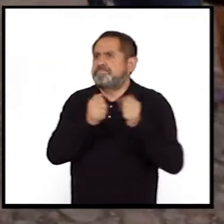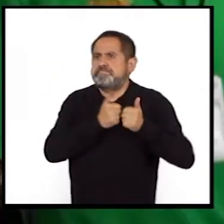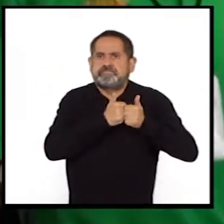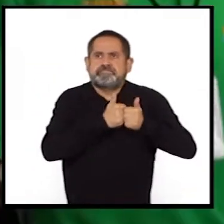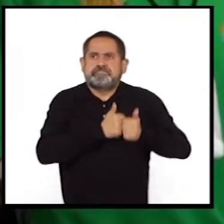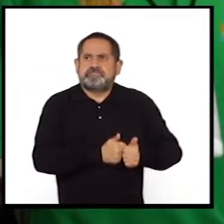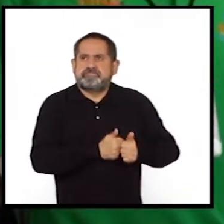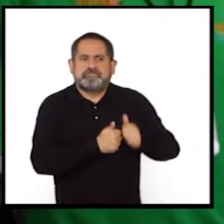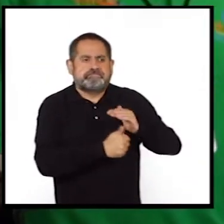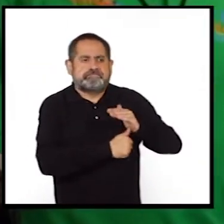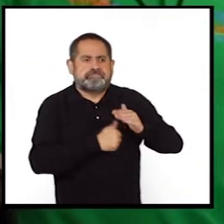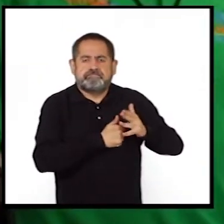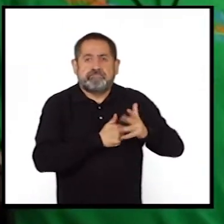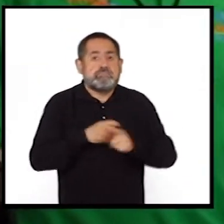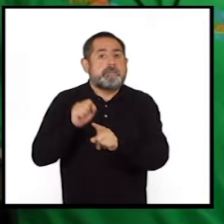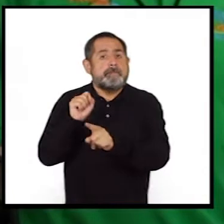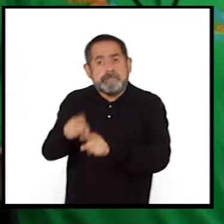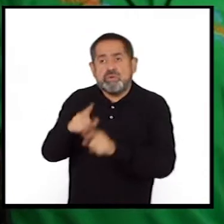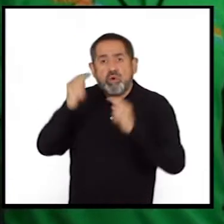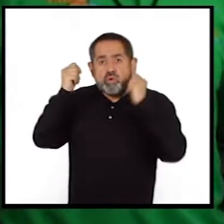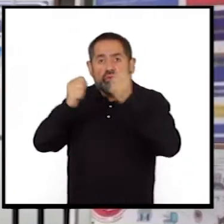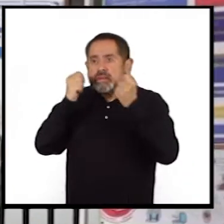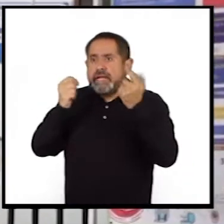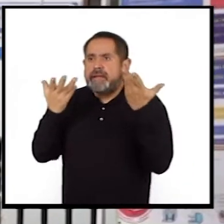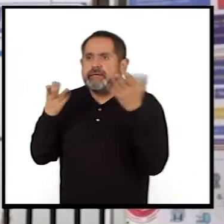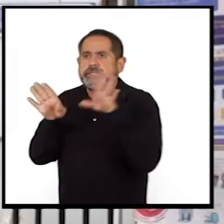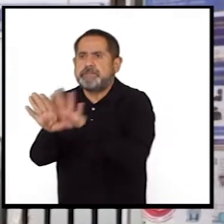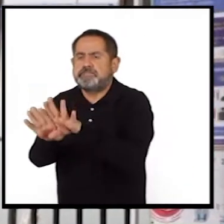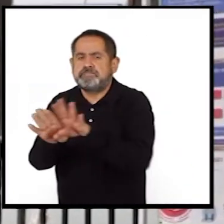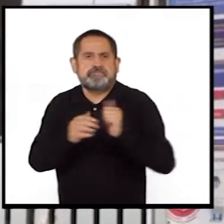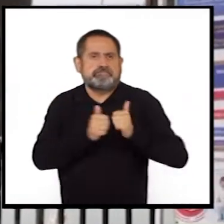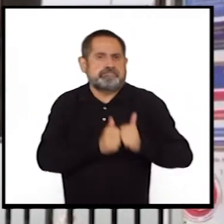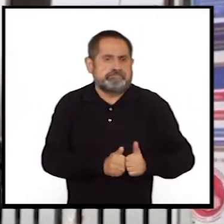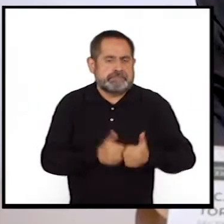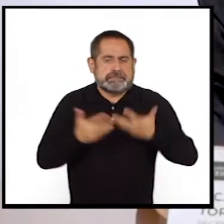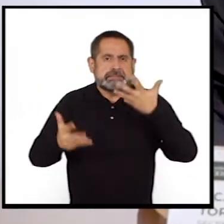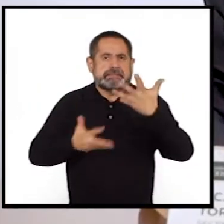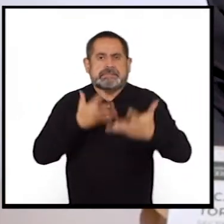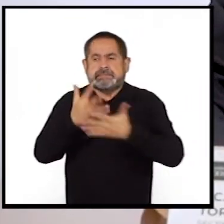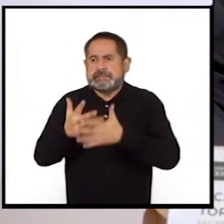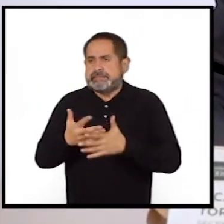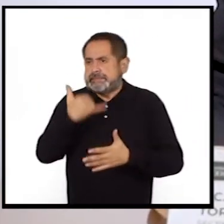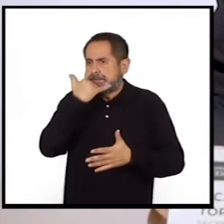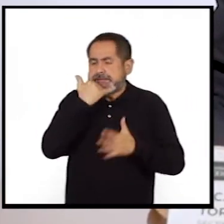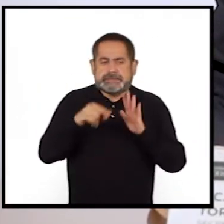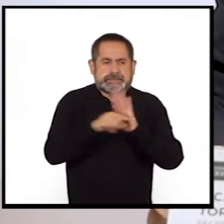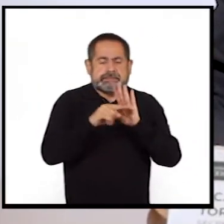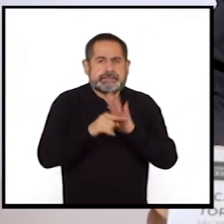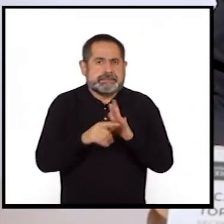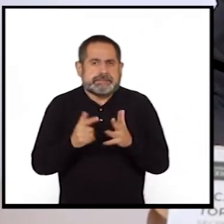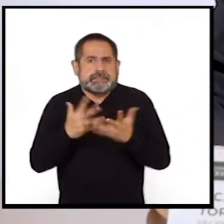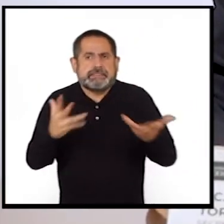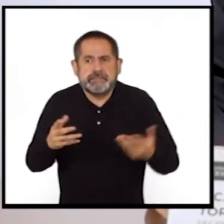del quehacer humano, entre ellas la turística. Ante tal adversidad,